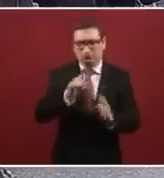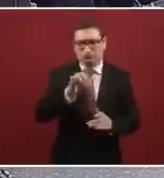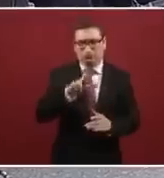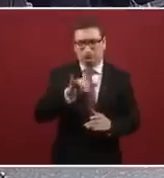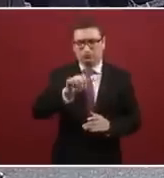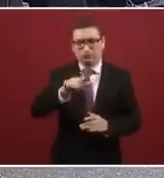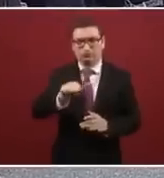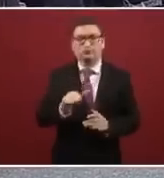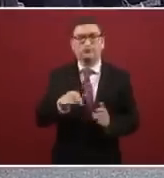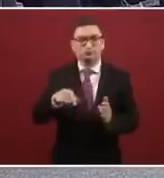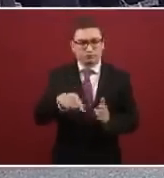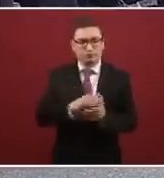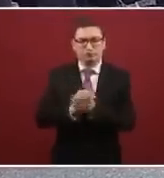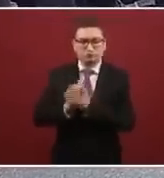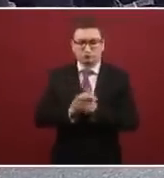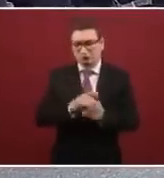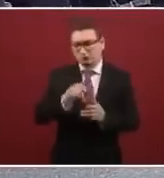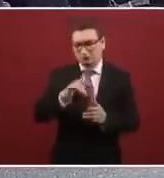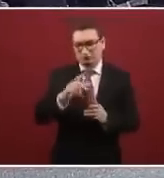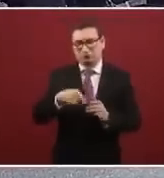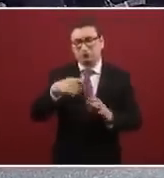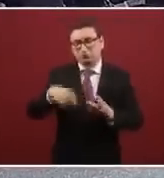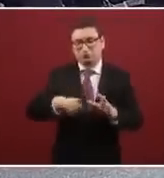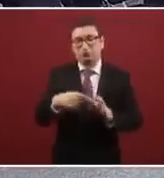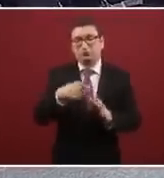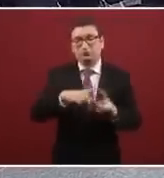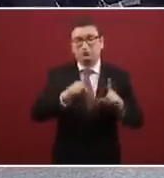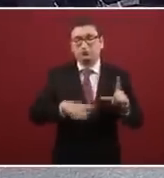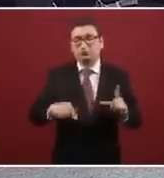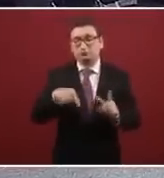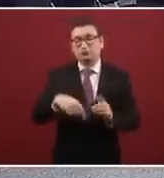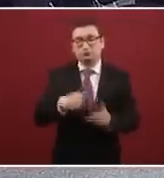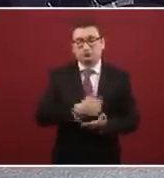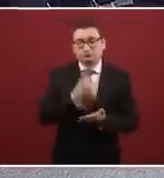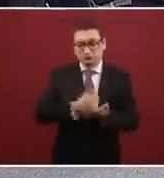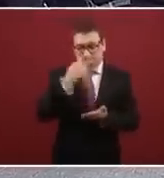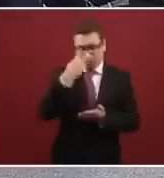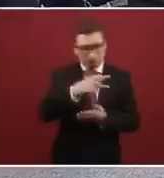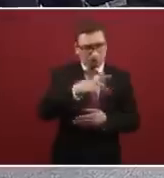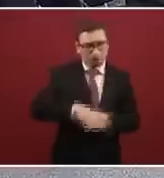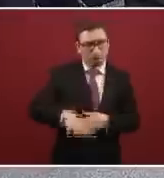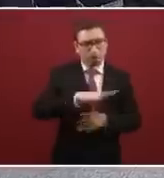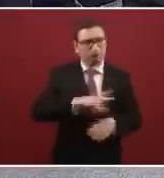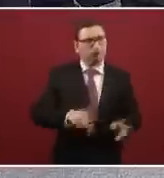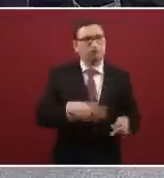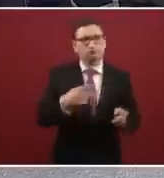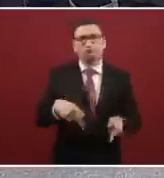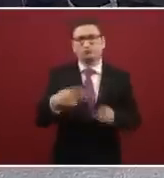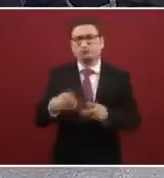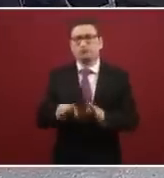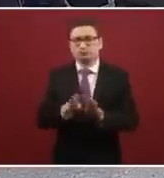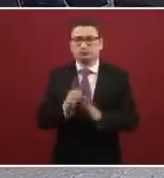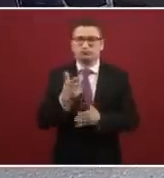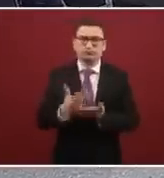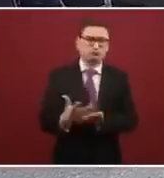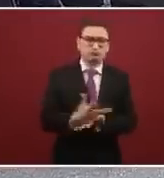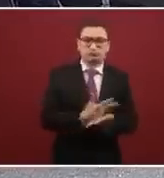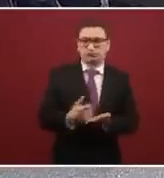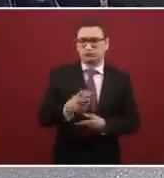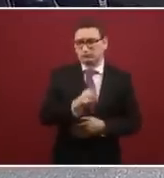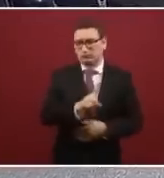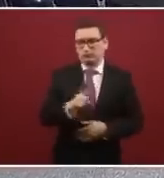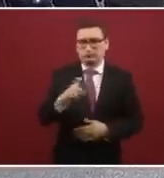nivel nacional. En la Ciudad de México, los que venden los billetes tienen que recaudar